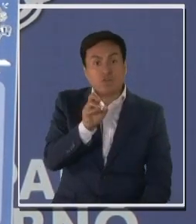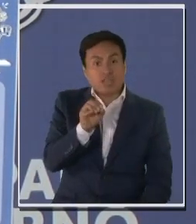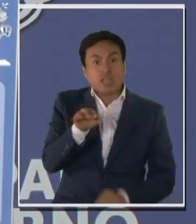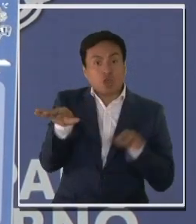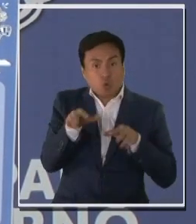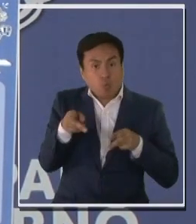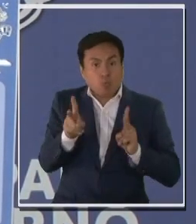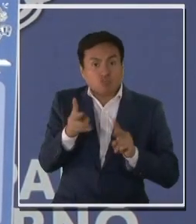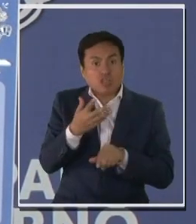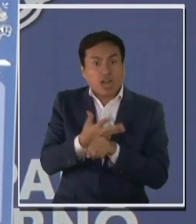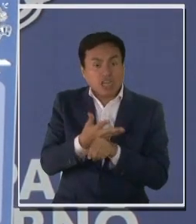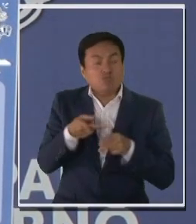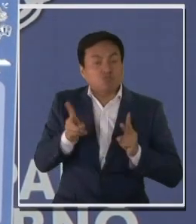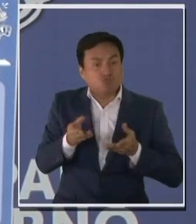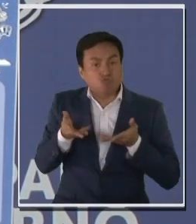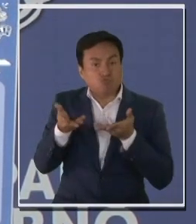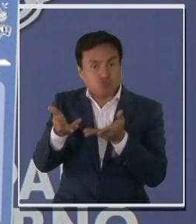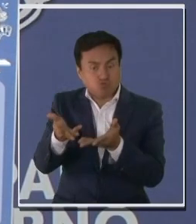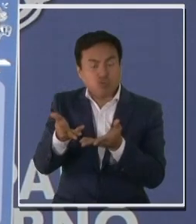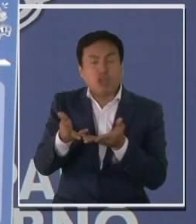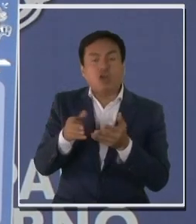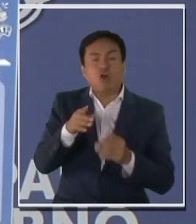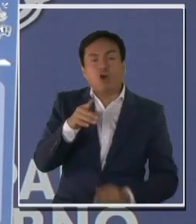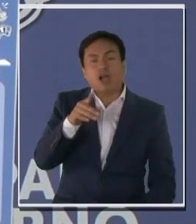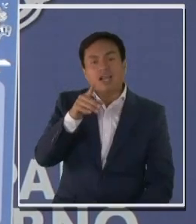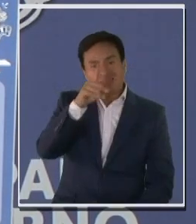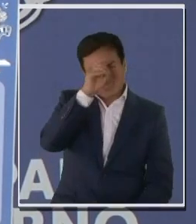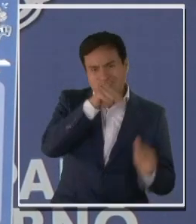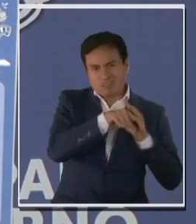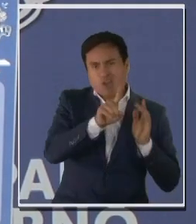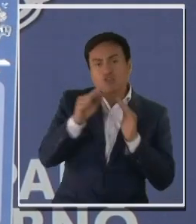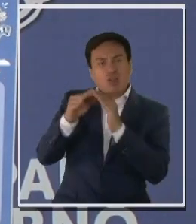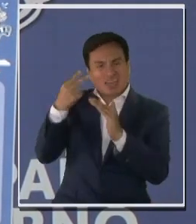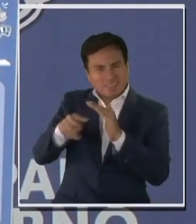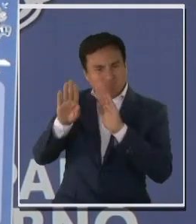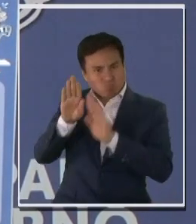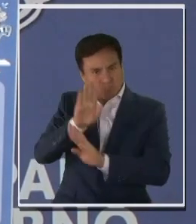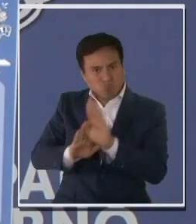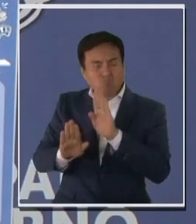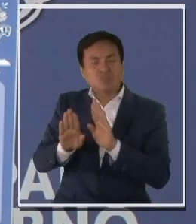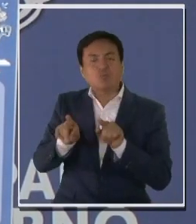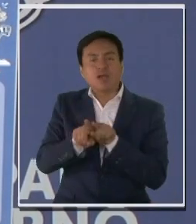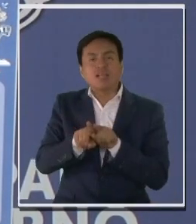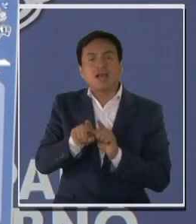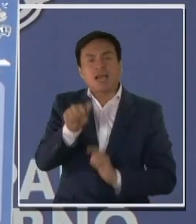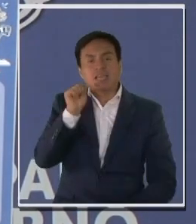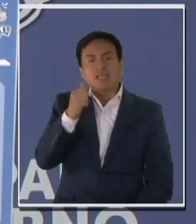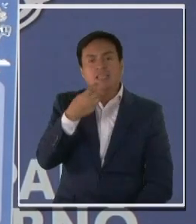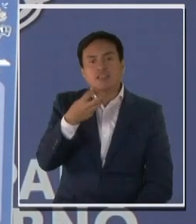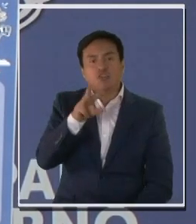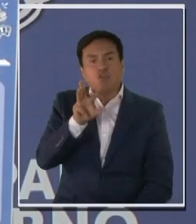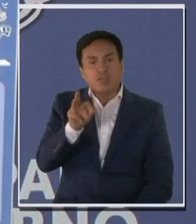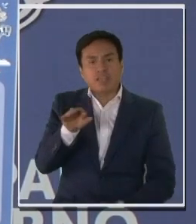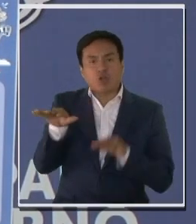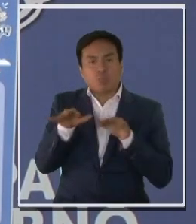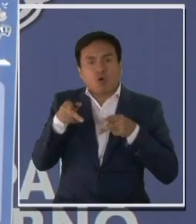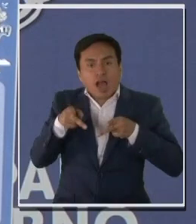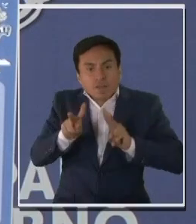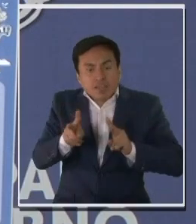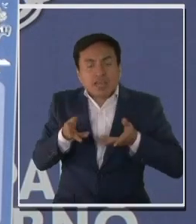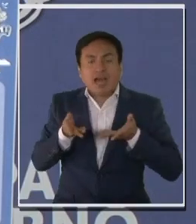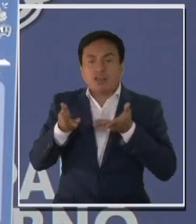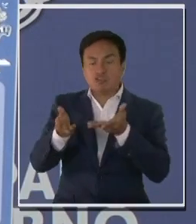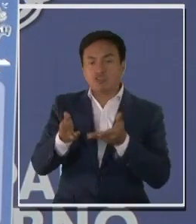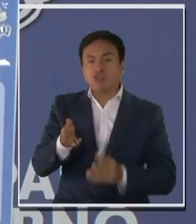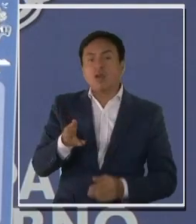cupos habilitados para hospitalización domiciliaria y esta semana el día de ayer cerramos con 390 cupos habilitados para